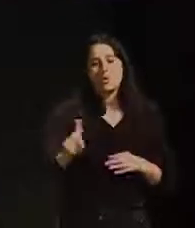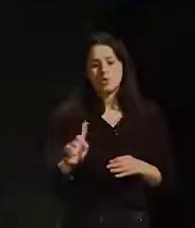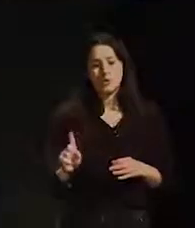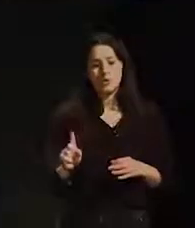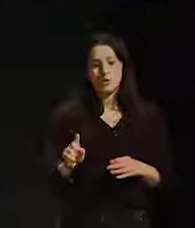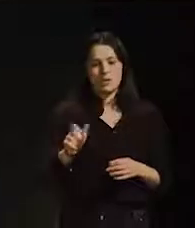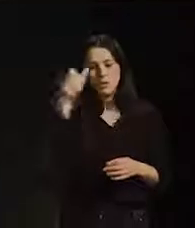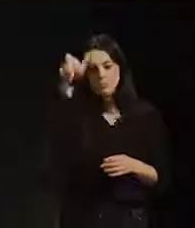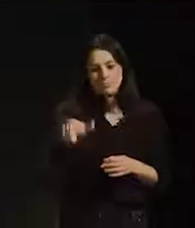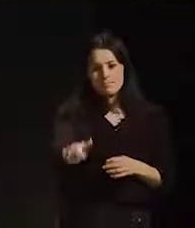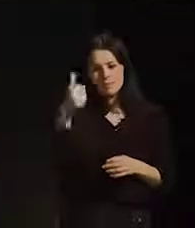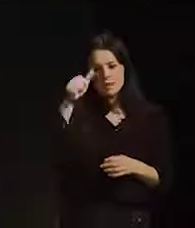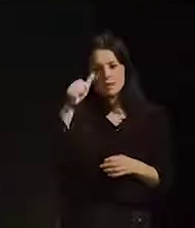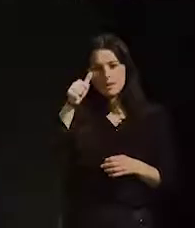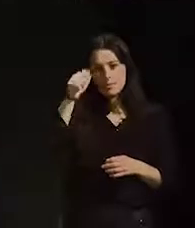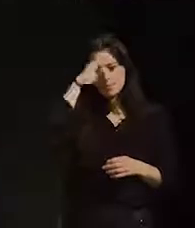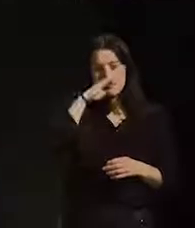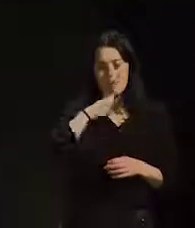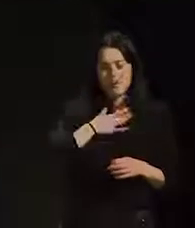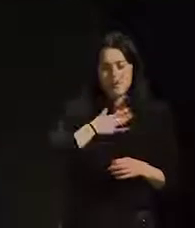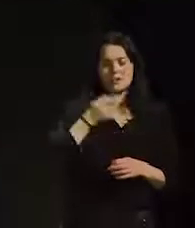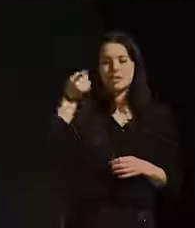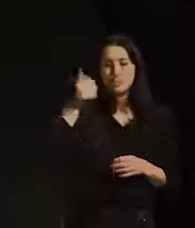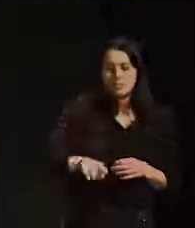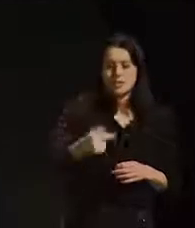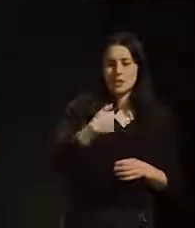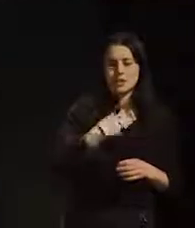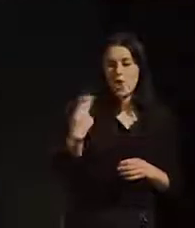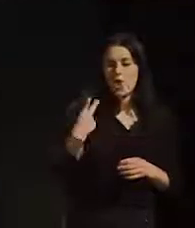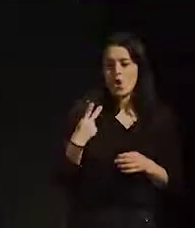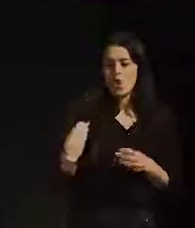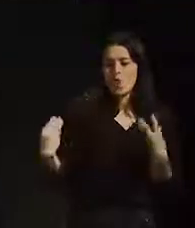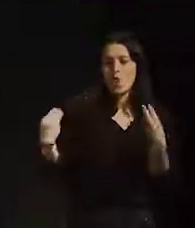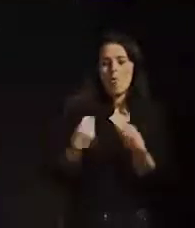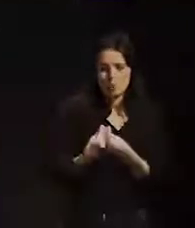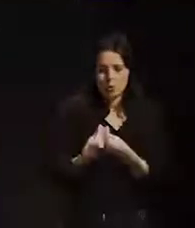mi padre y yo. Es un dúo,